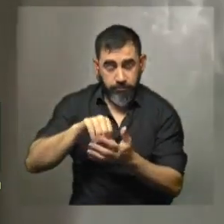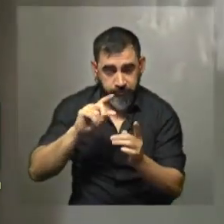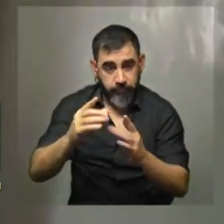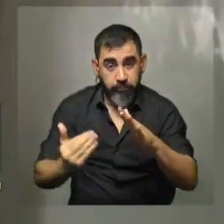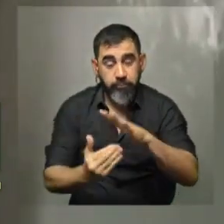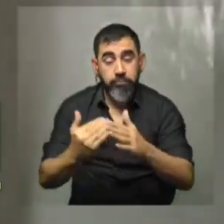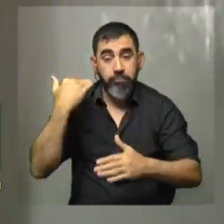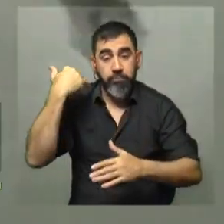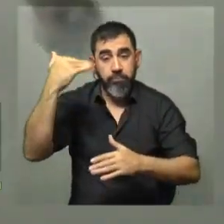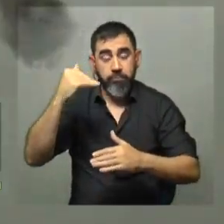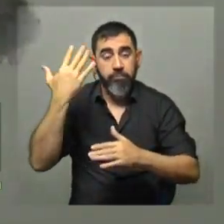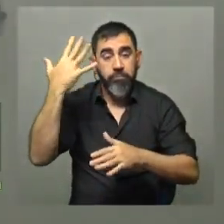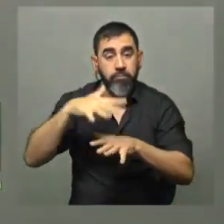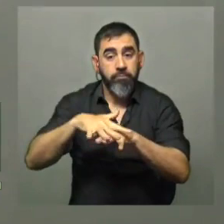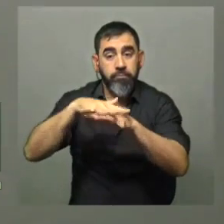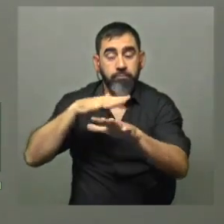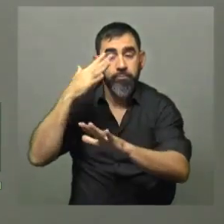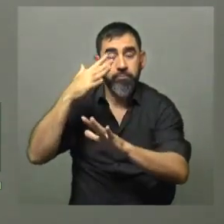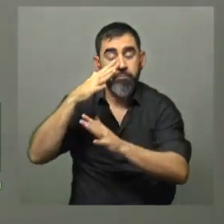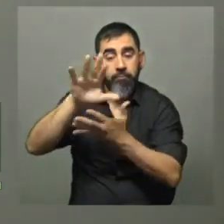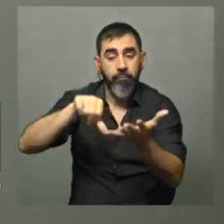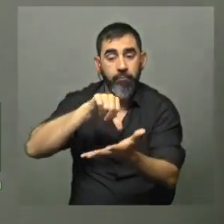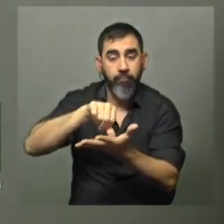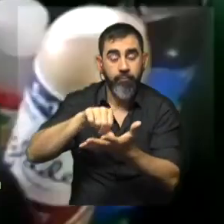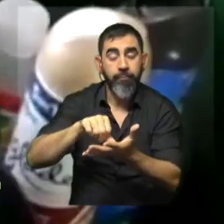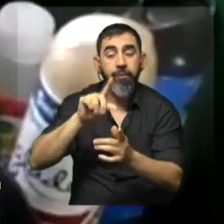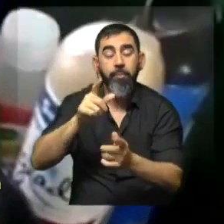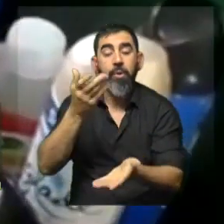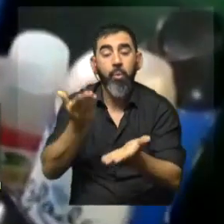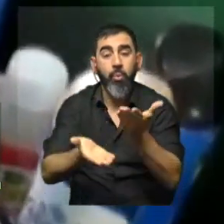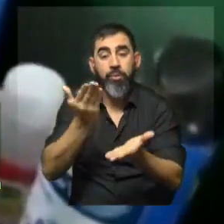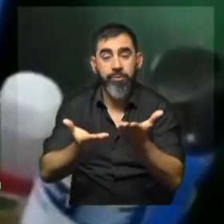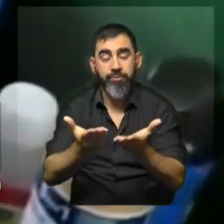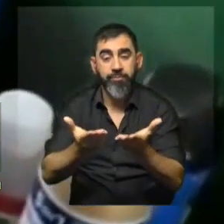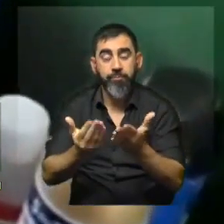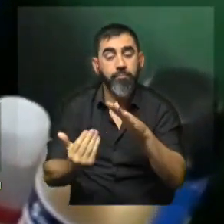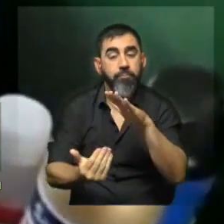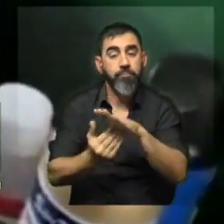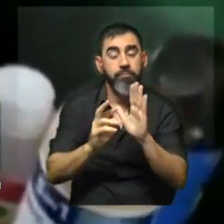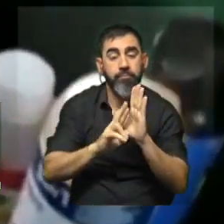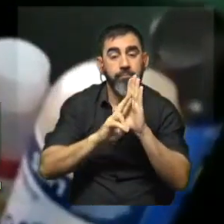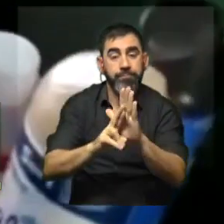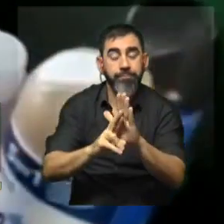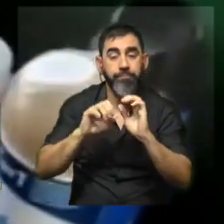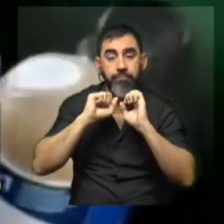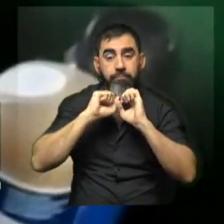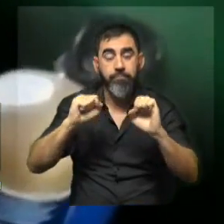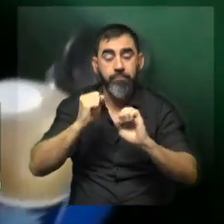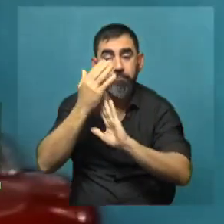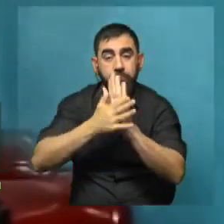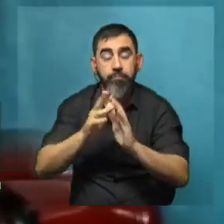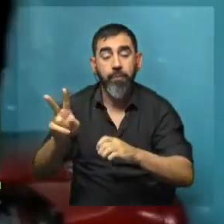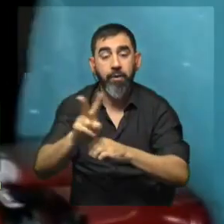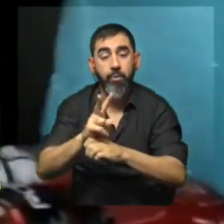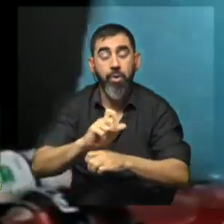máximas autoridades de la Asamblea Nacional y de la Corte Nacional de Justicia. Además, los máximos representantes de la Secretaría Nacional de